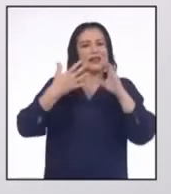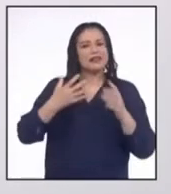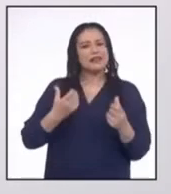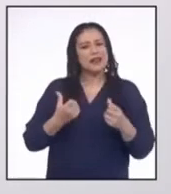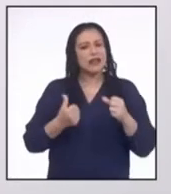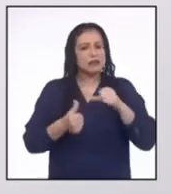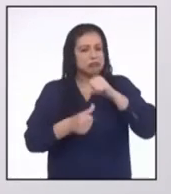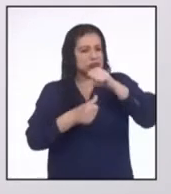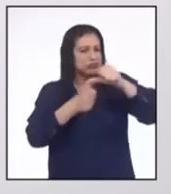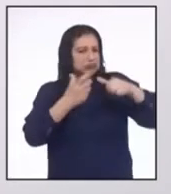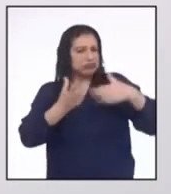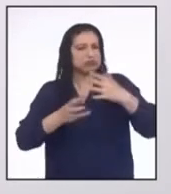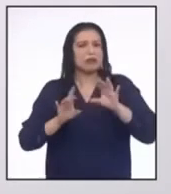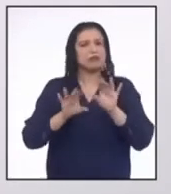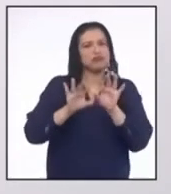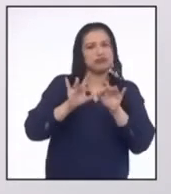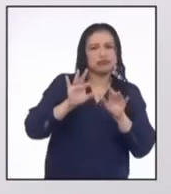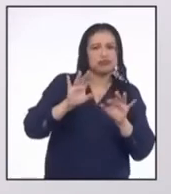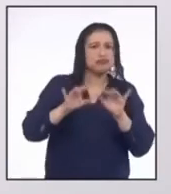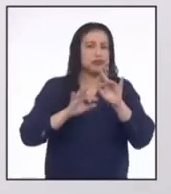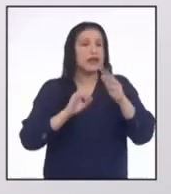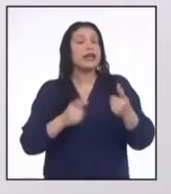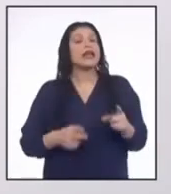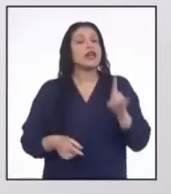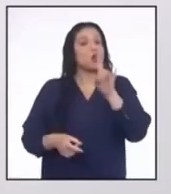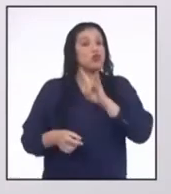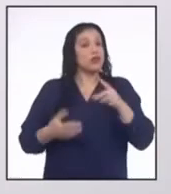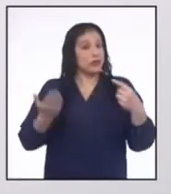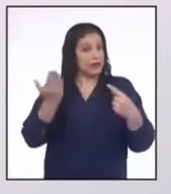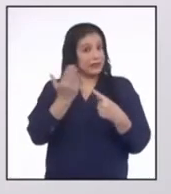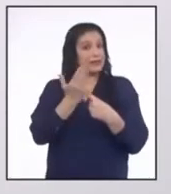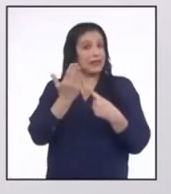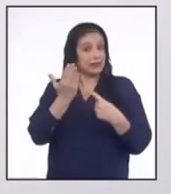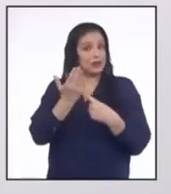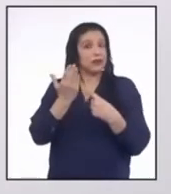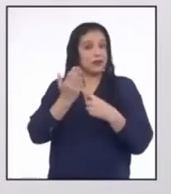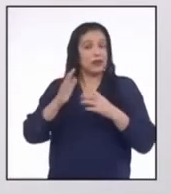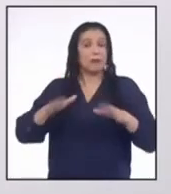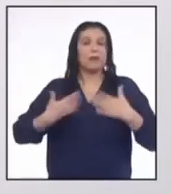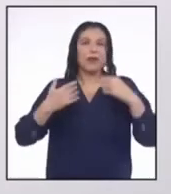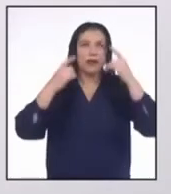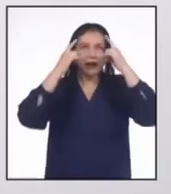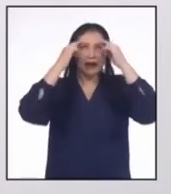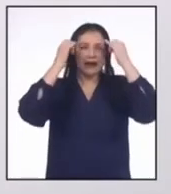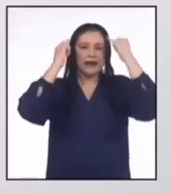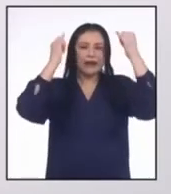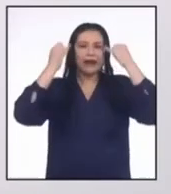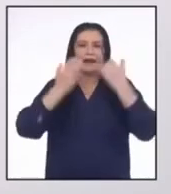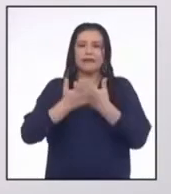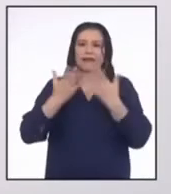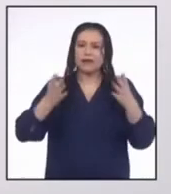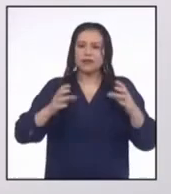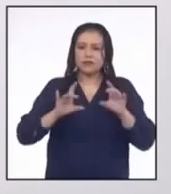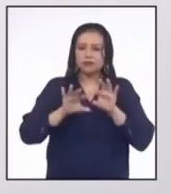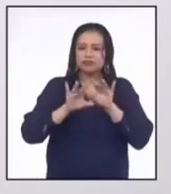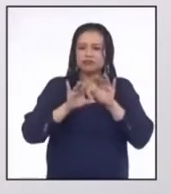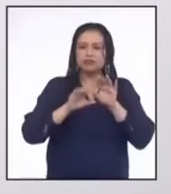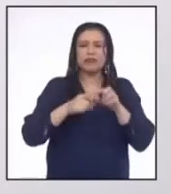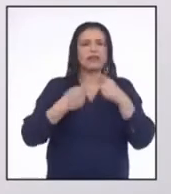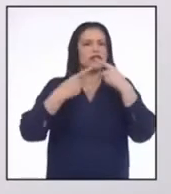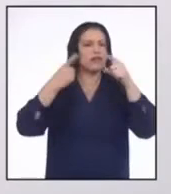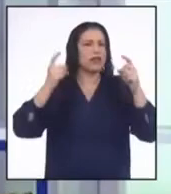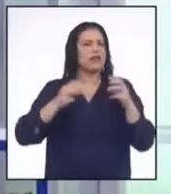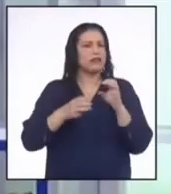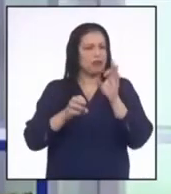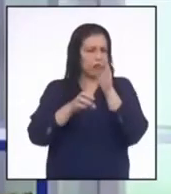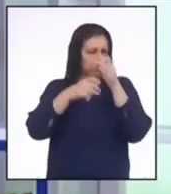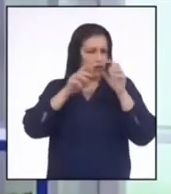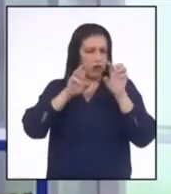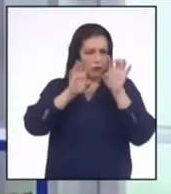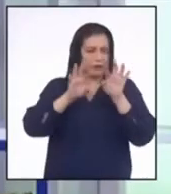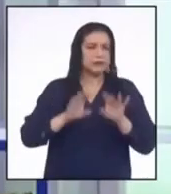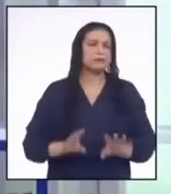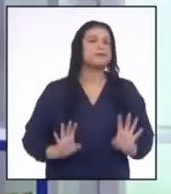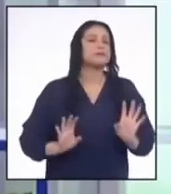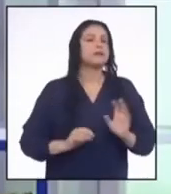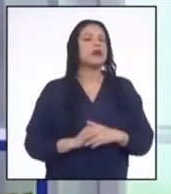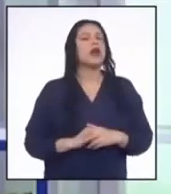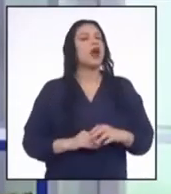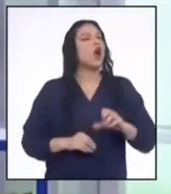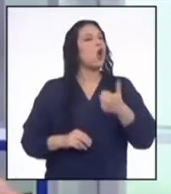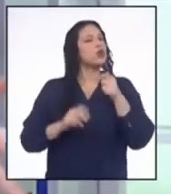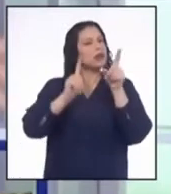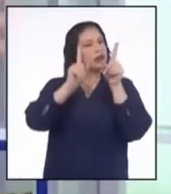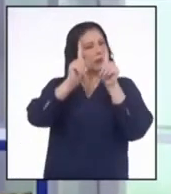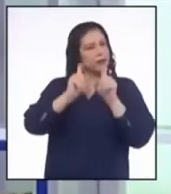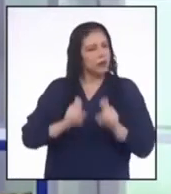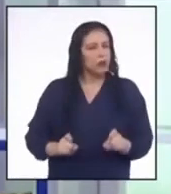entornos virtuales y que a través de las tecnologías puedan crear objetos virtuales en diversos formatos. Profesora, otra